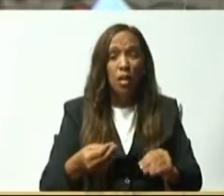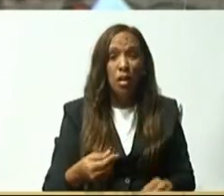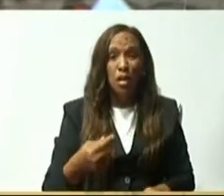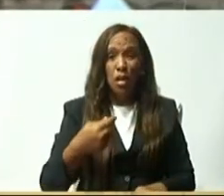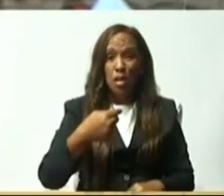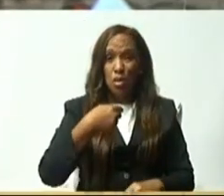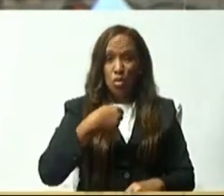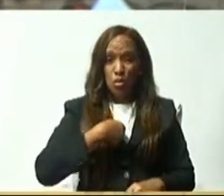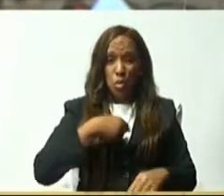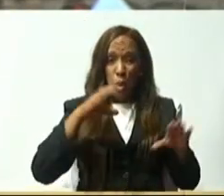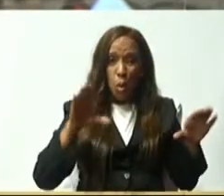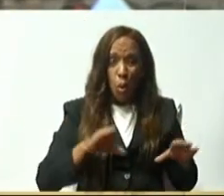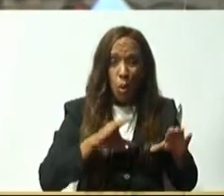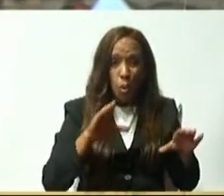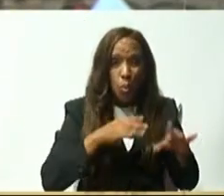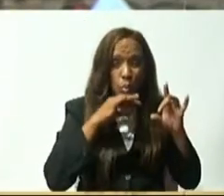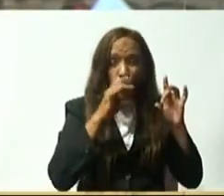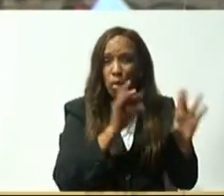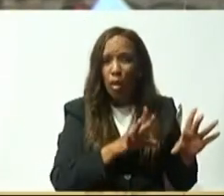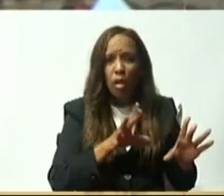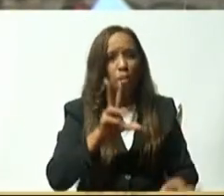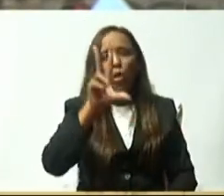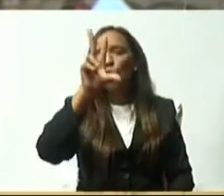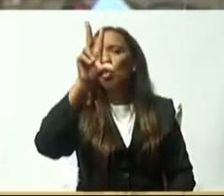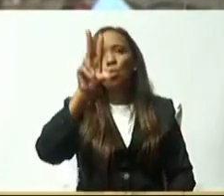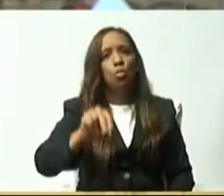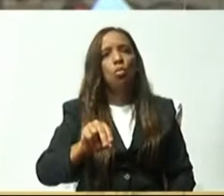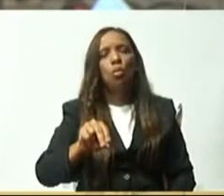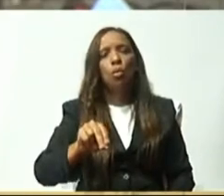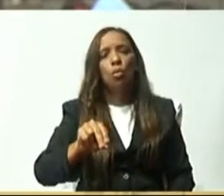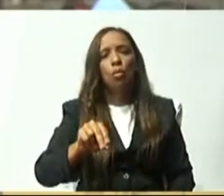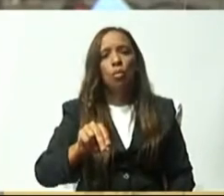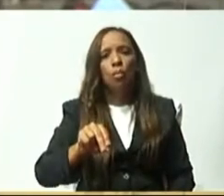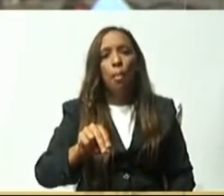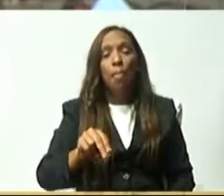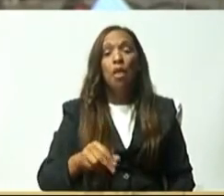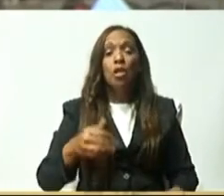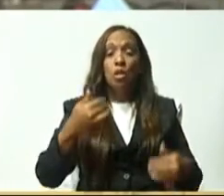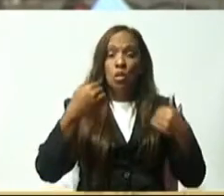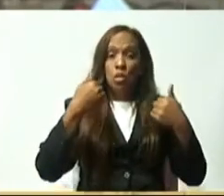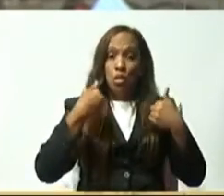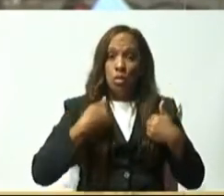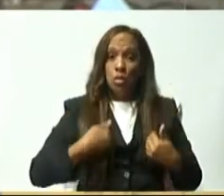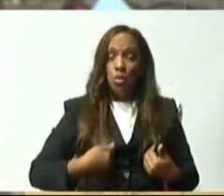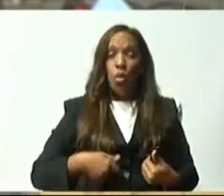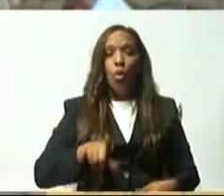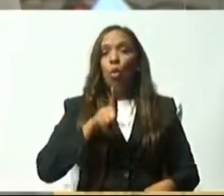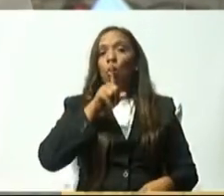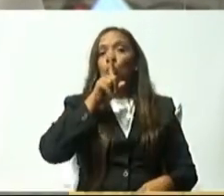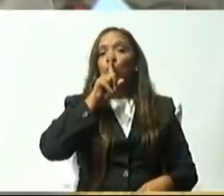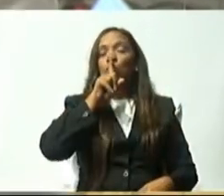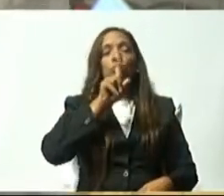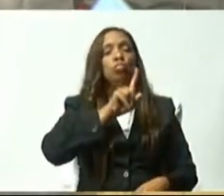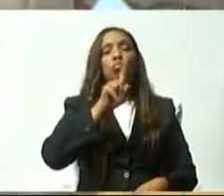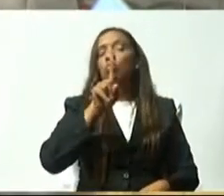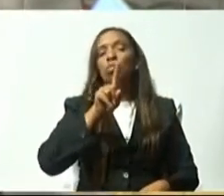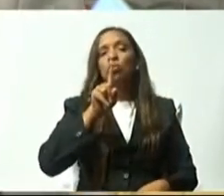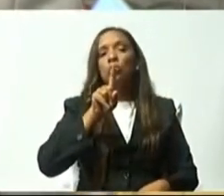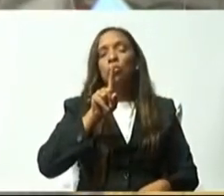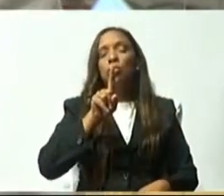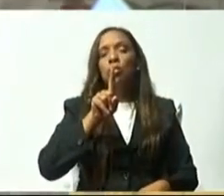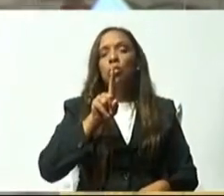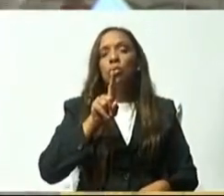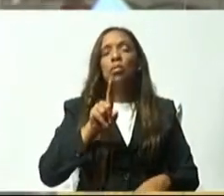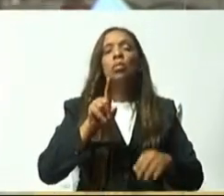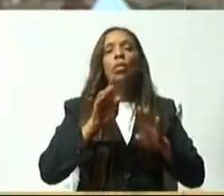hombre radical en lo que creo y en lo que pienso. Y voy a defender mi dignidad y la dignidad de mi familia de pie